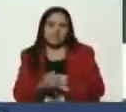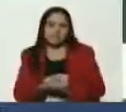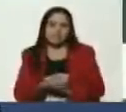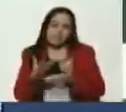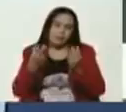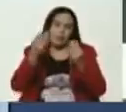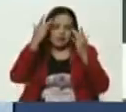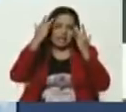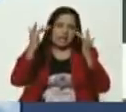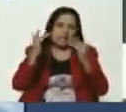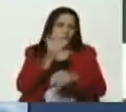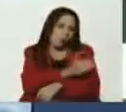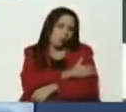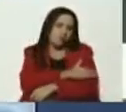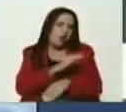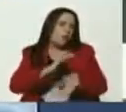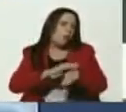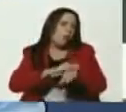son muy inteligentes.